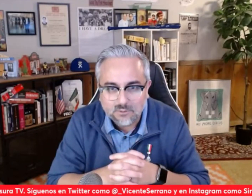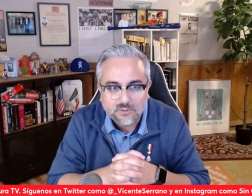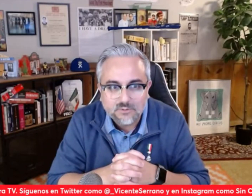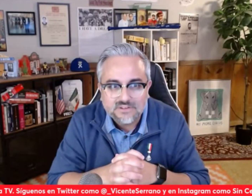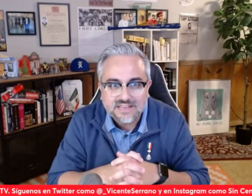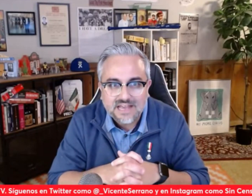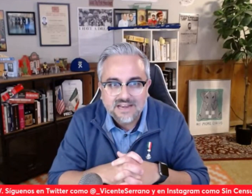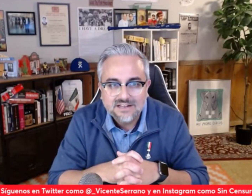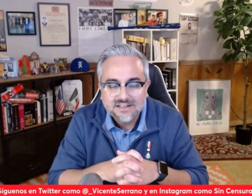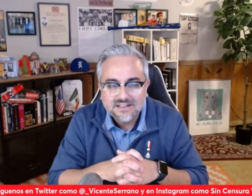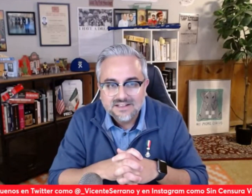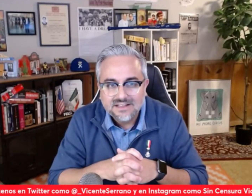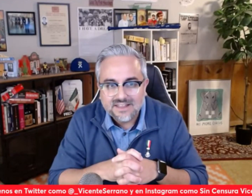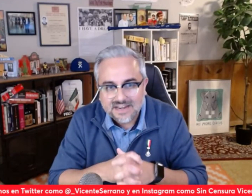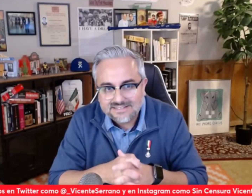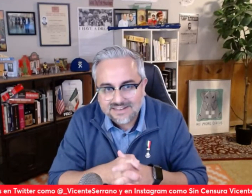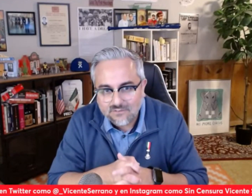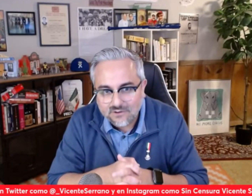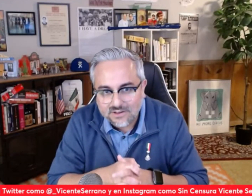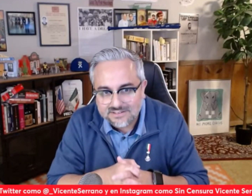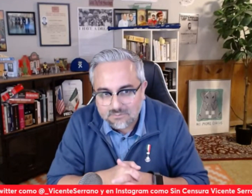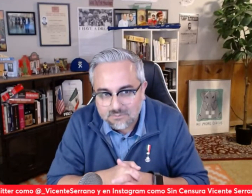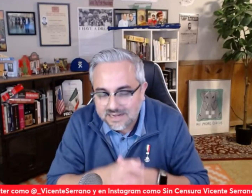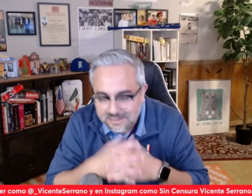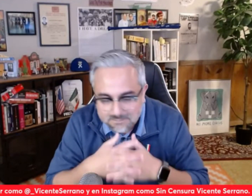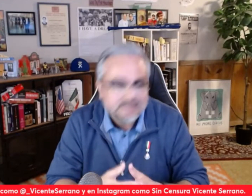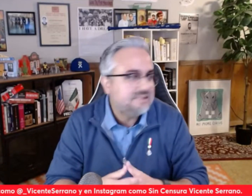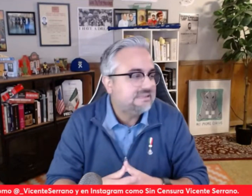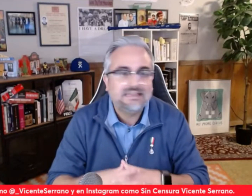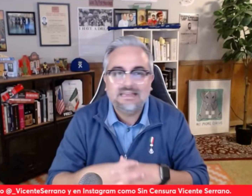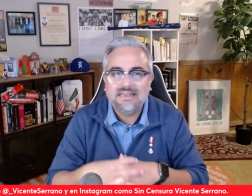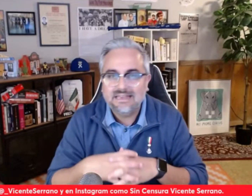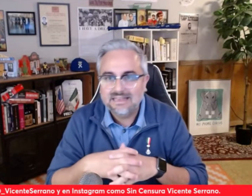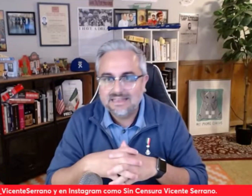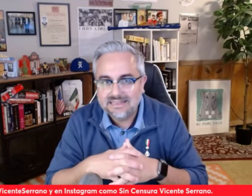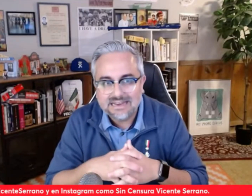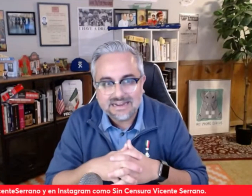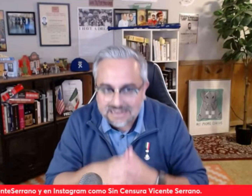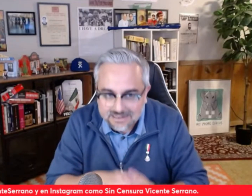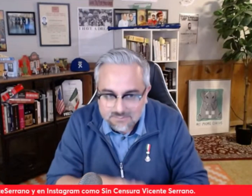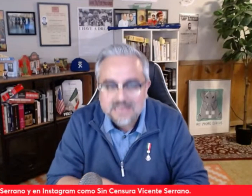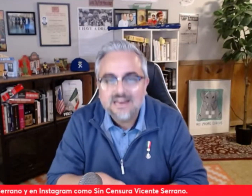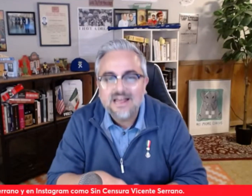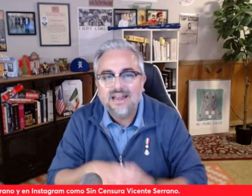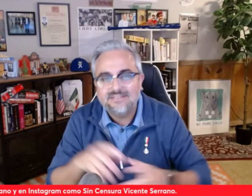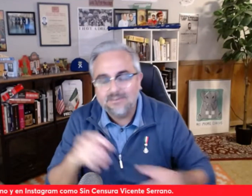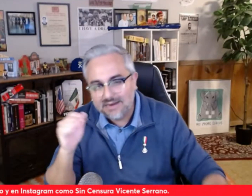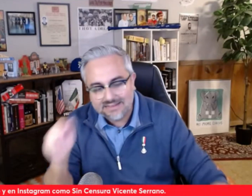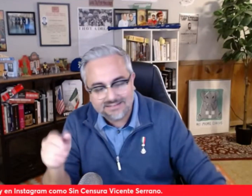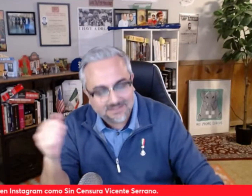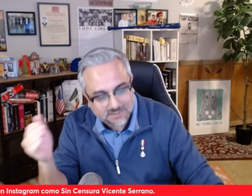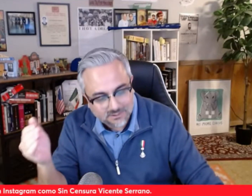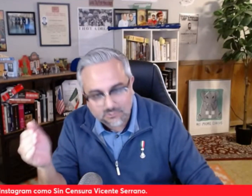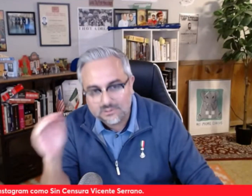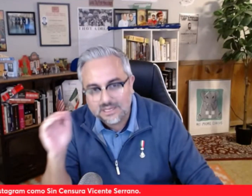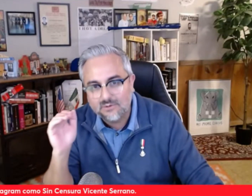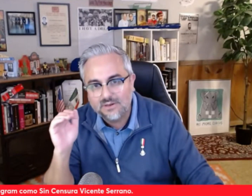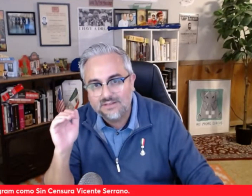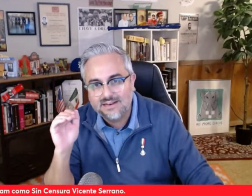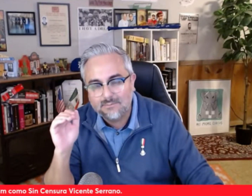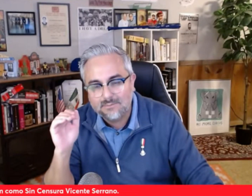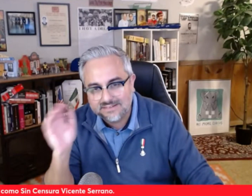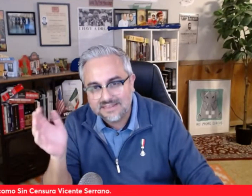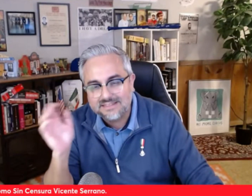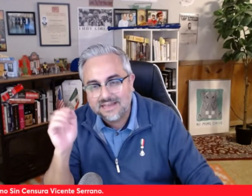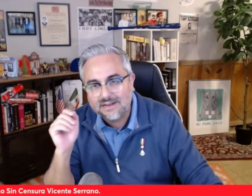del Poder Judicial. Adriana Estela Flores del IMER le repite y le recrimina las amenazas de varios